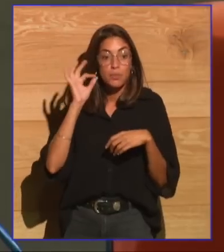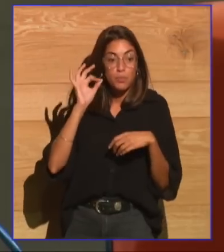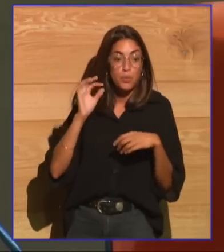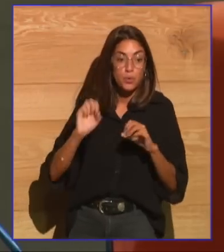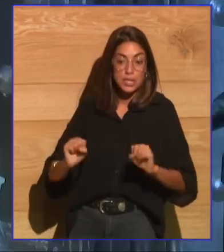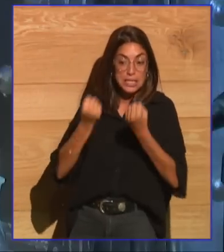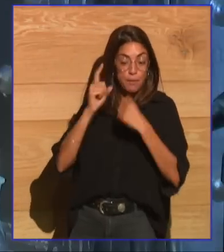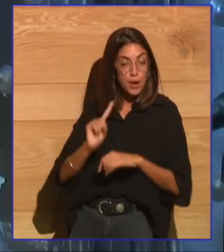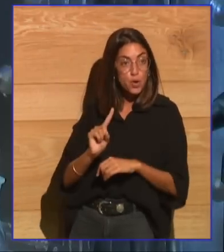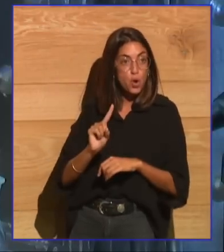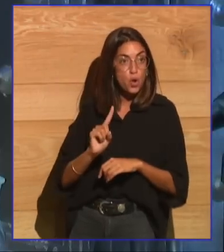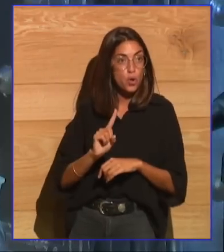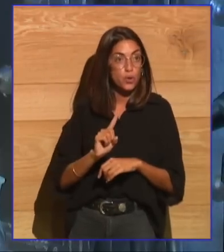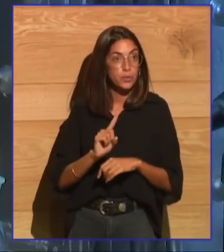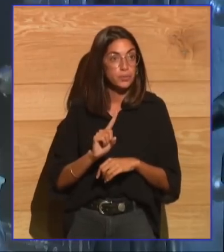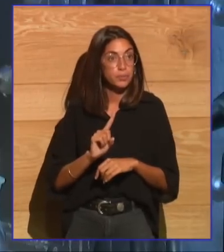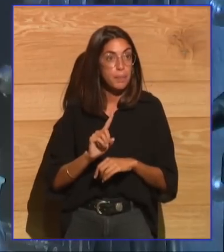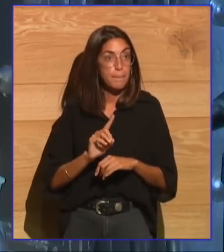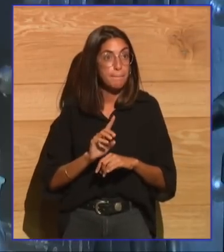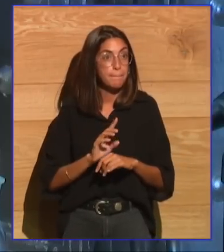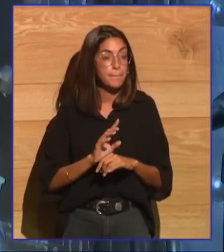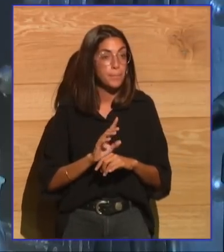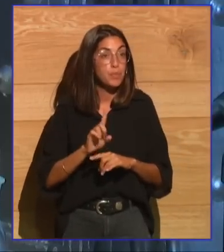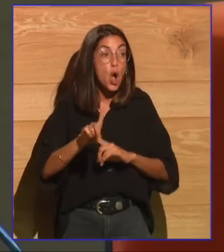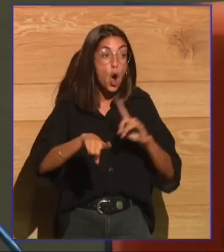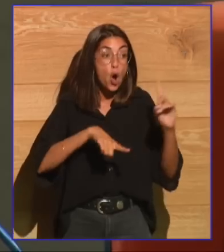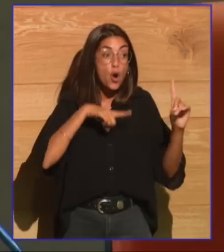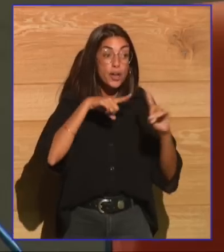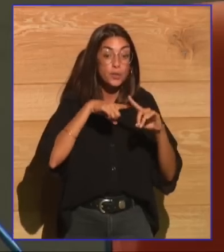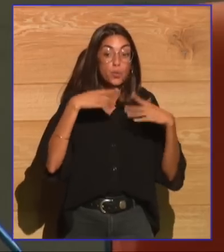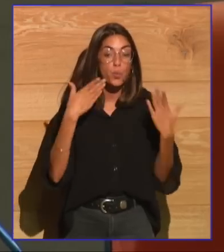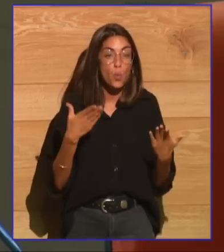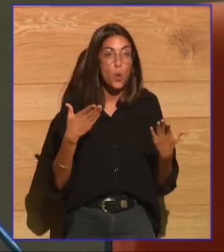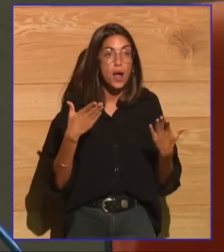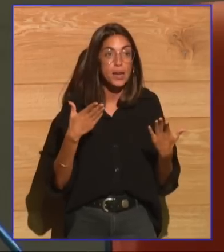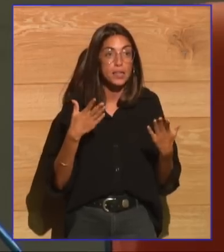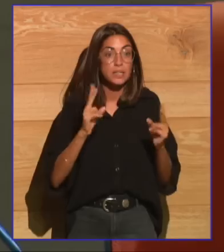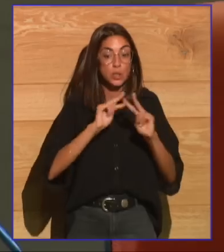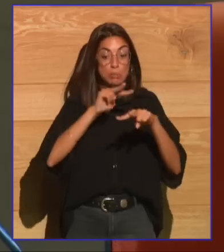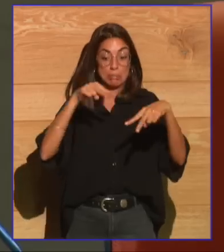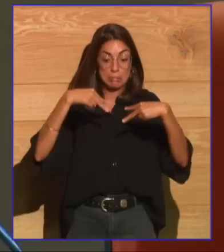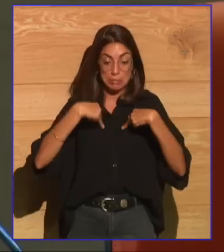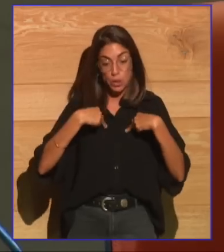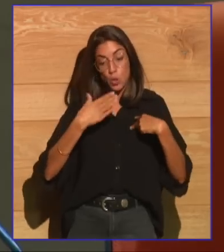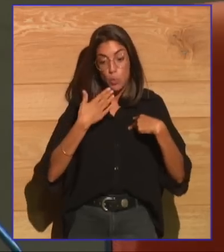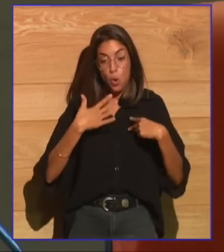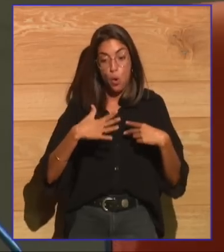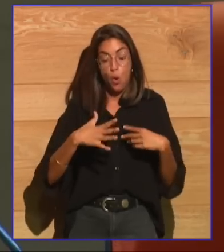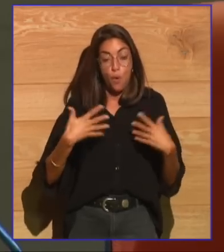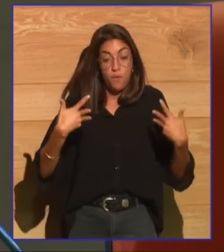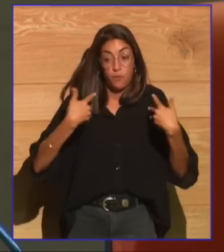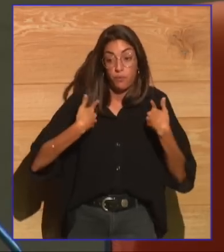sino para marcarse a sí mismos como las víctimas y los oprimidos